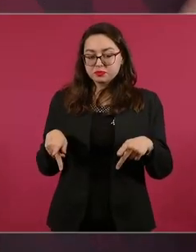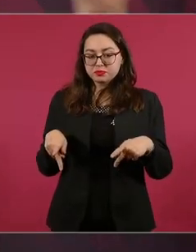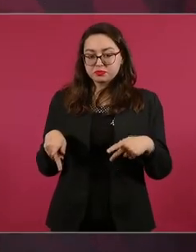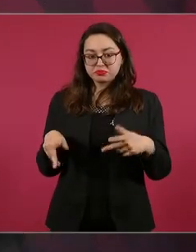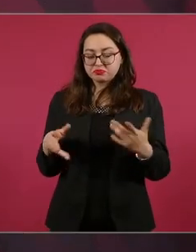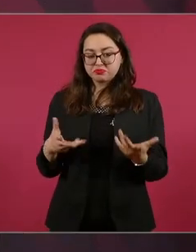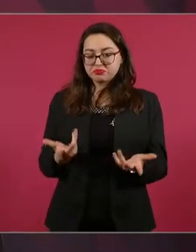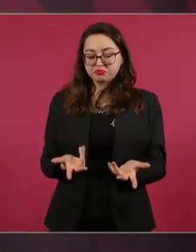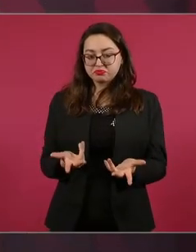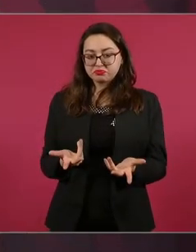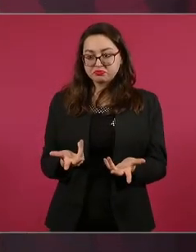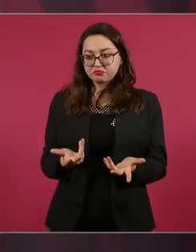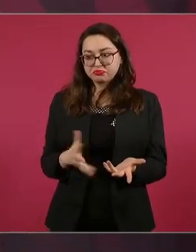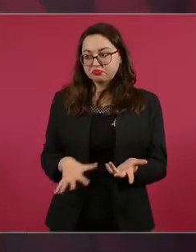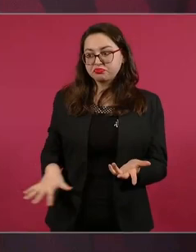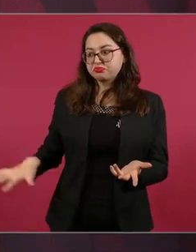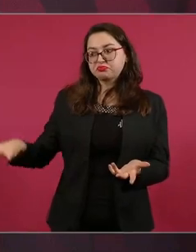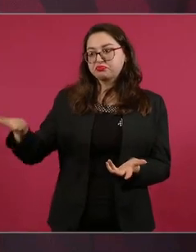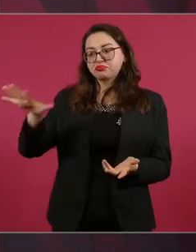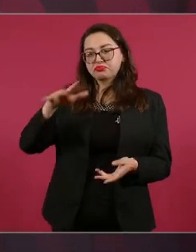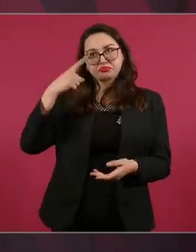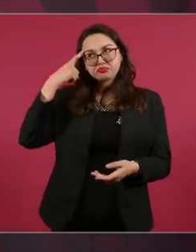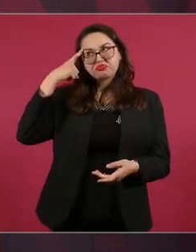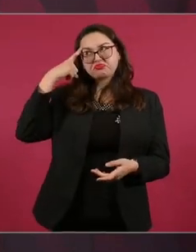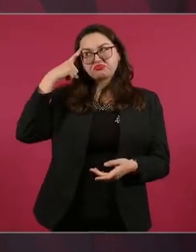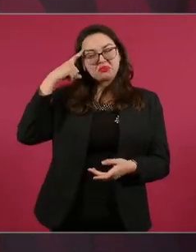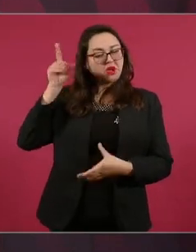es ahora el pueblo, el motor del cambio.